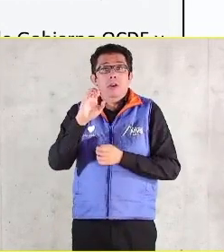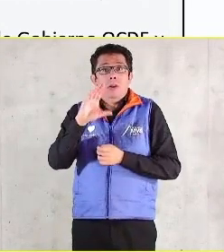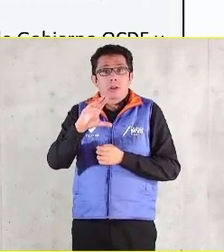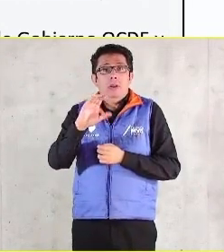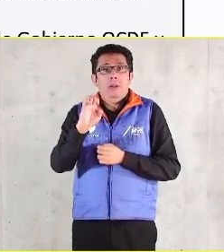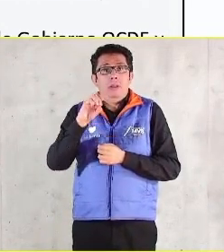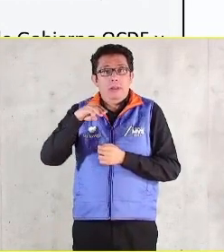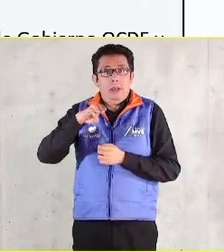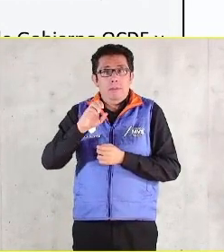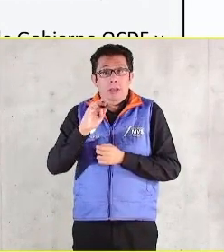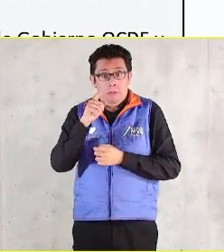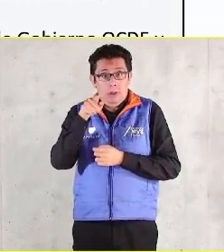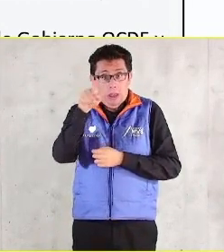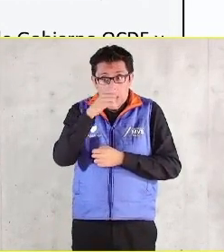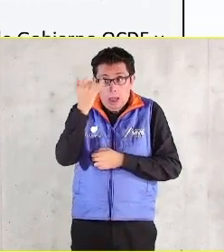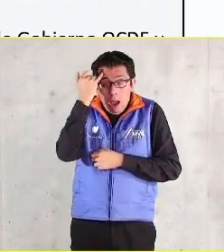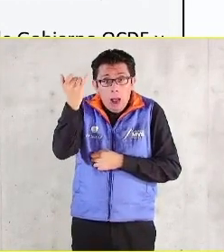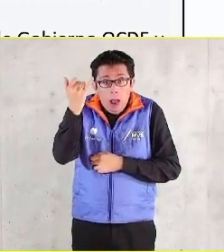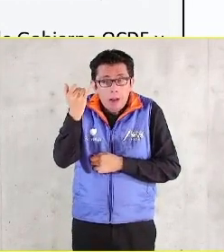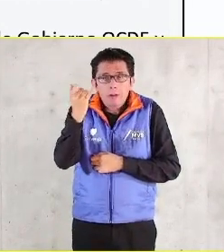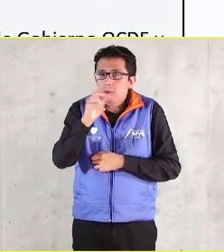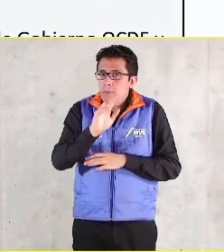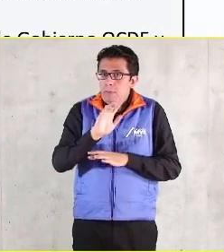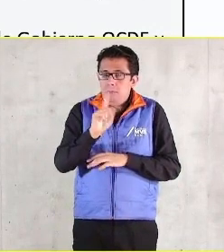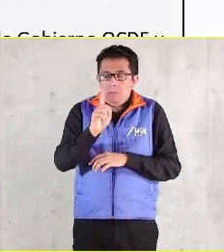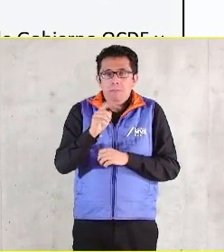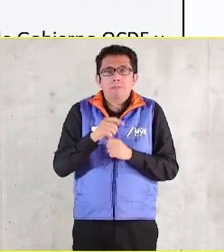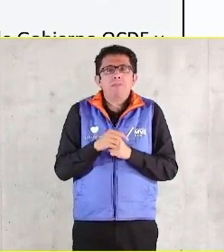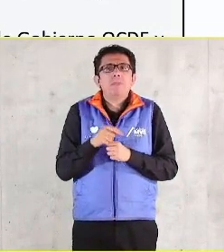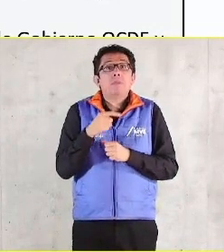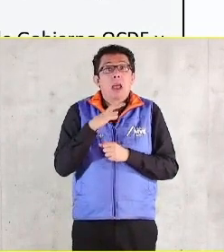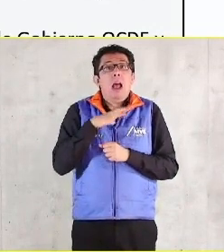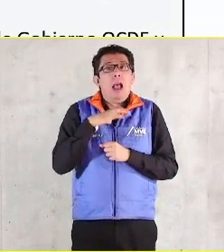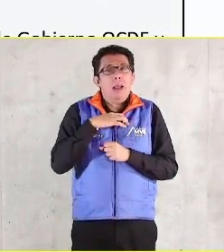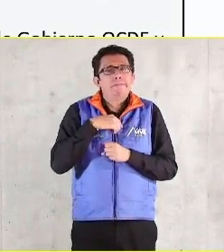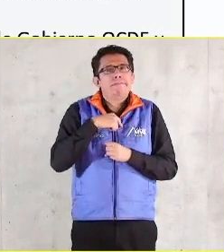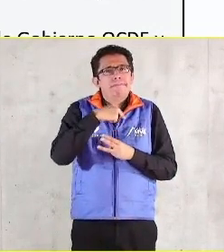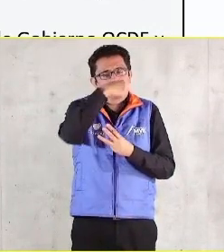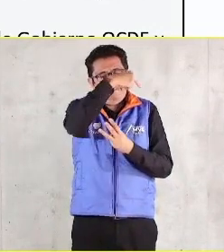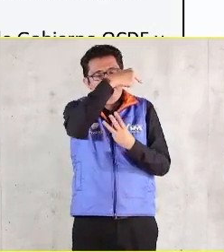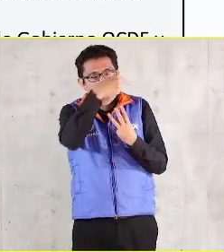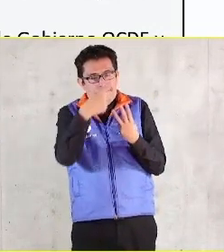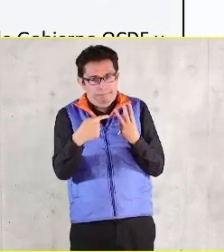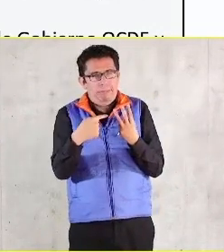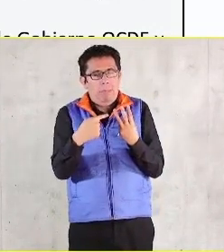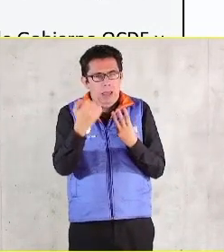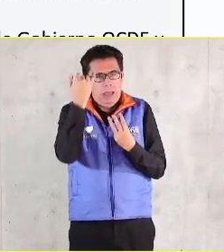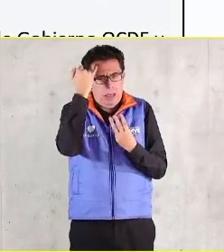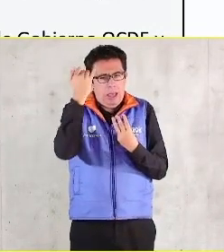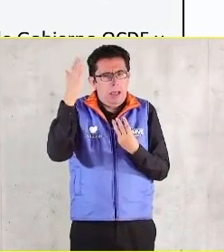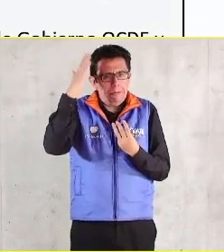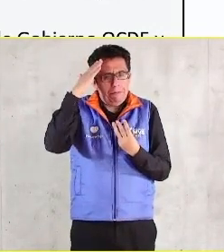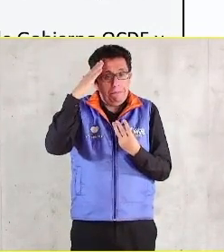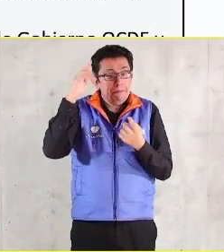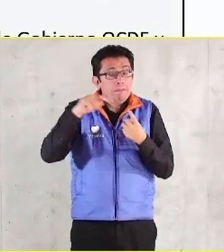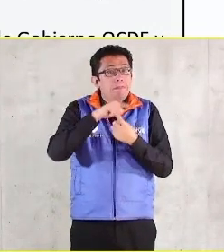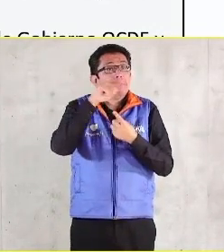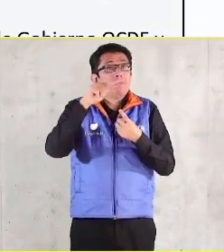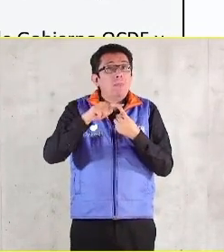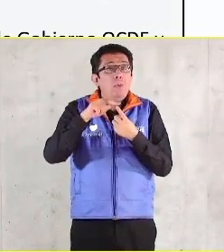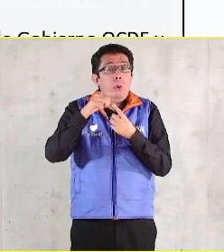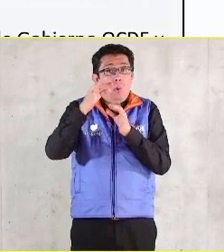El origen del nuevo modelo tuvo que ver con tres ejes principales. El